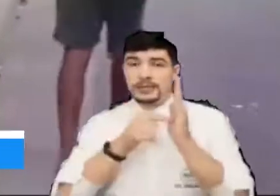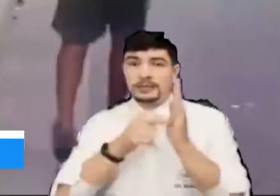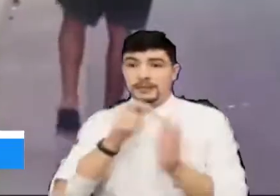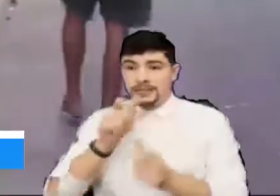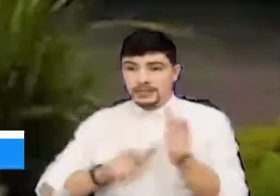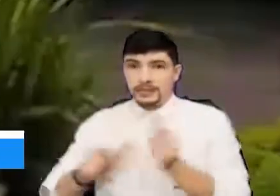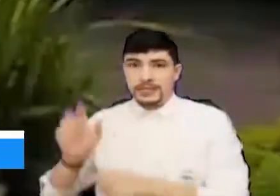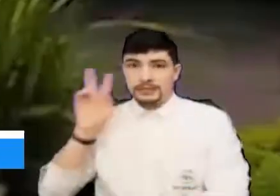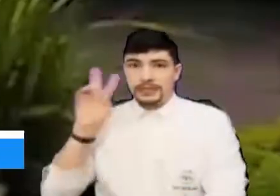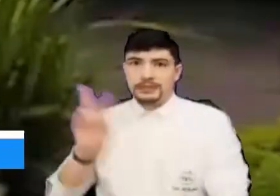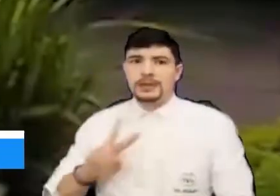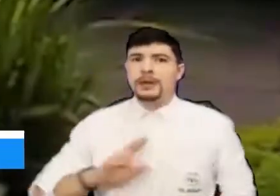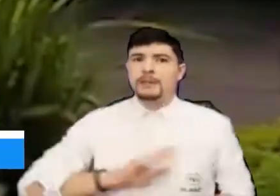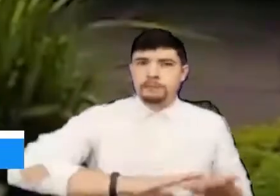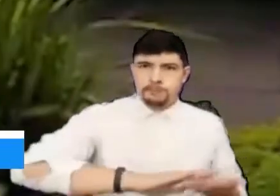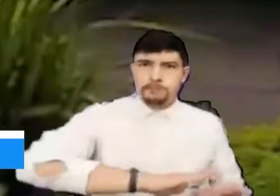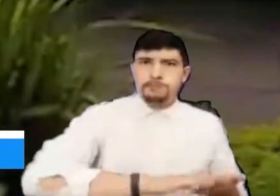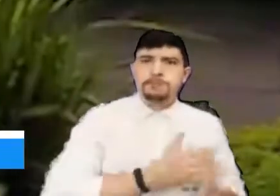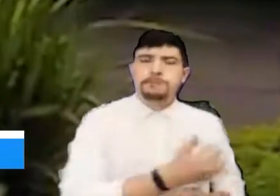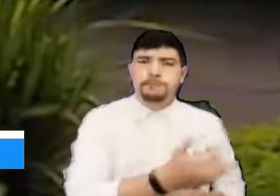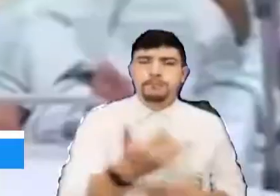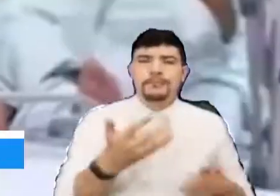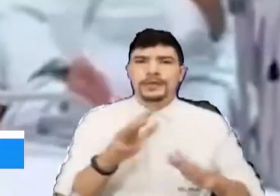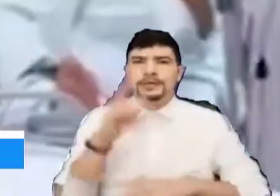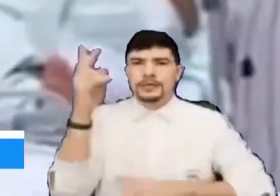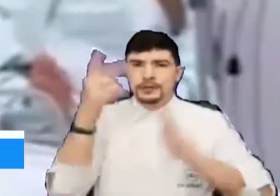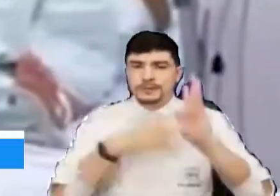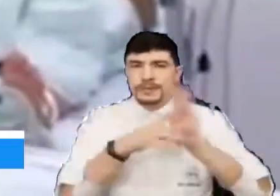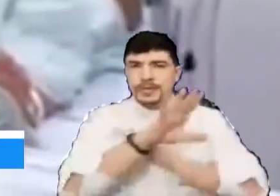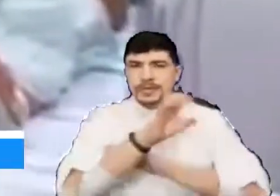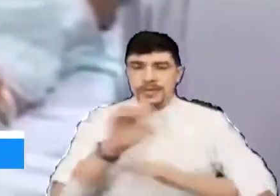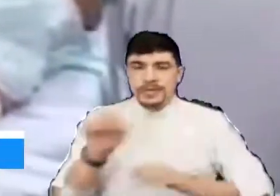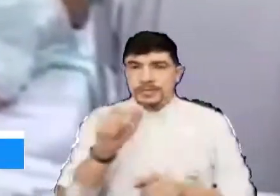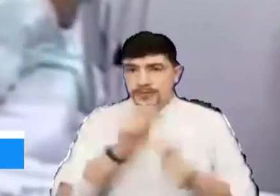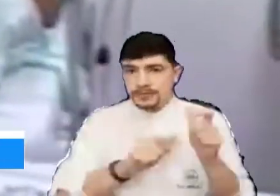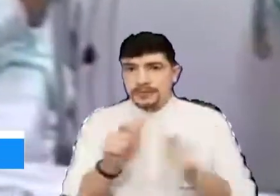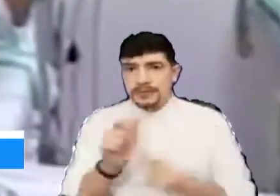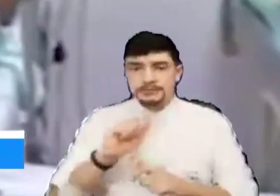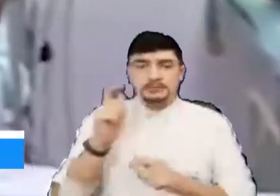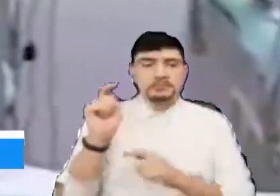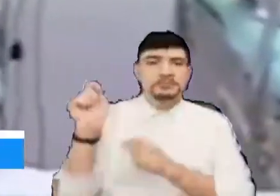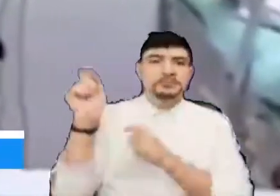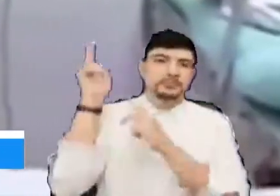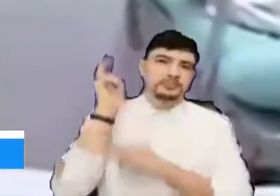permanencia. De ellos, solo 2.500 son de régimen subsidiado y 3.800 contributivo.